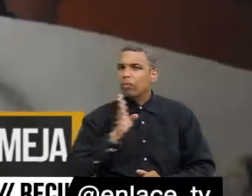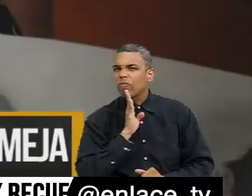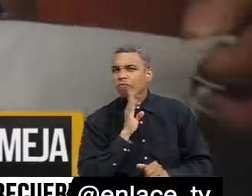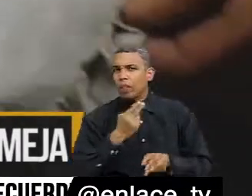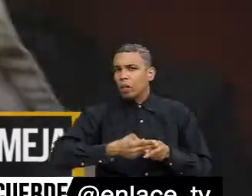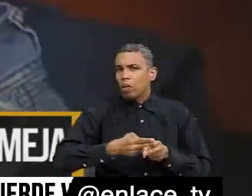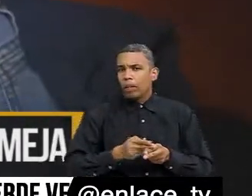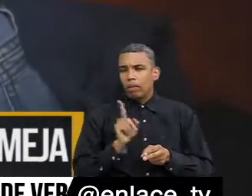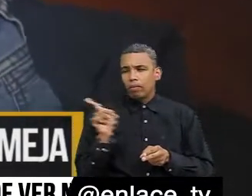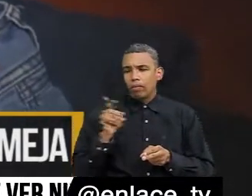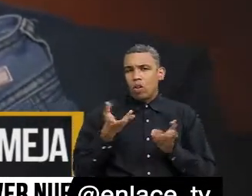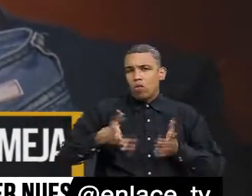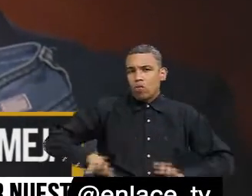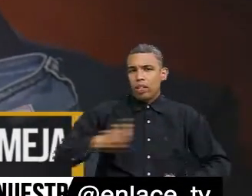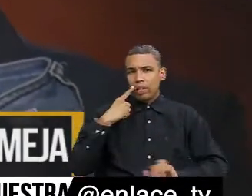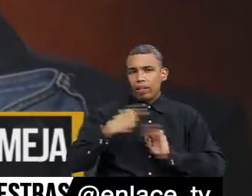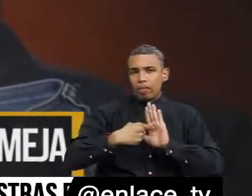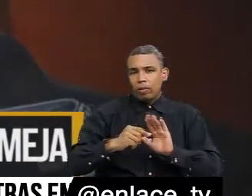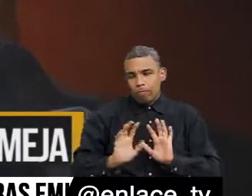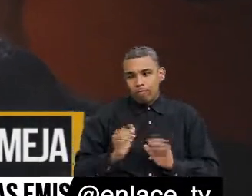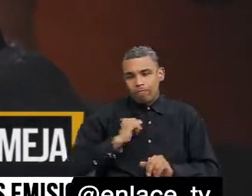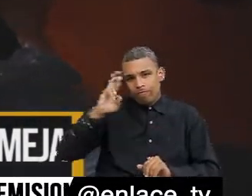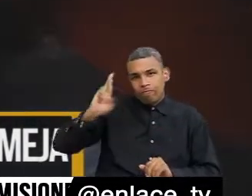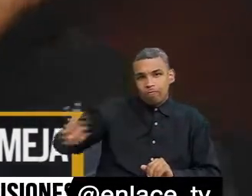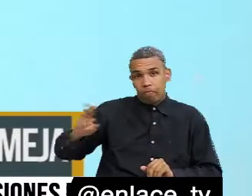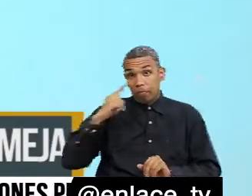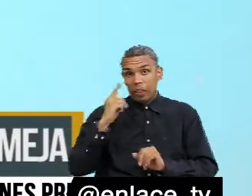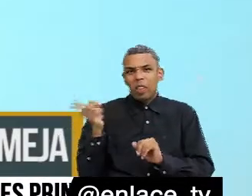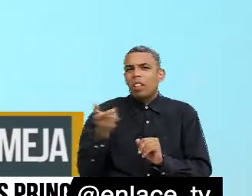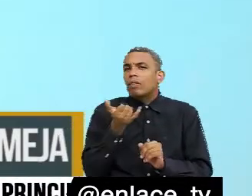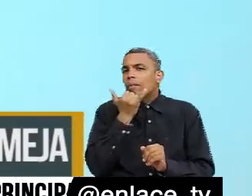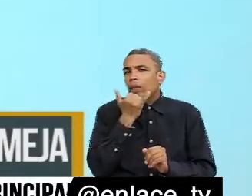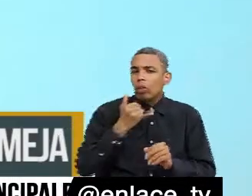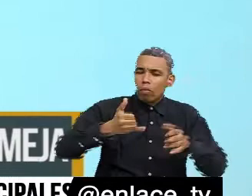noticias el modus operandi de los tres delincuentes